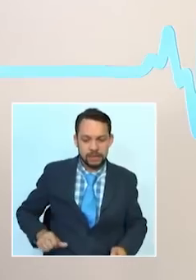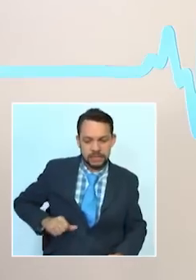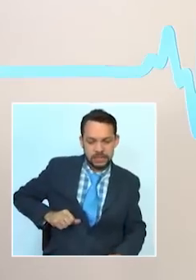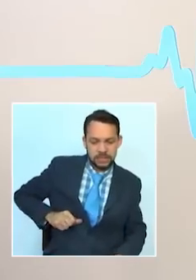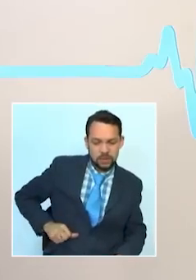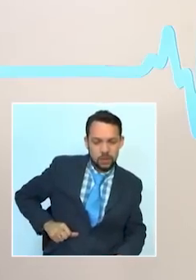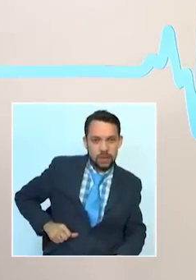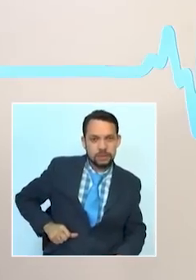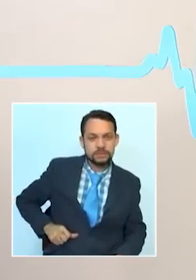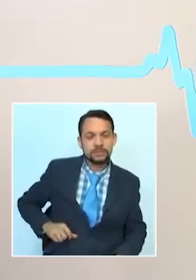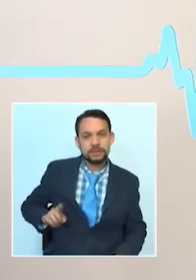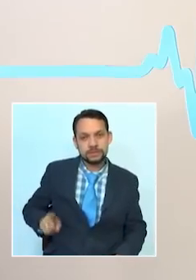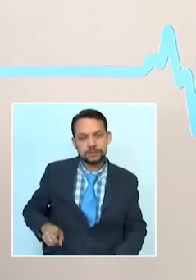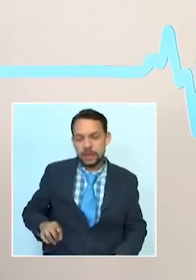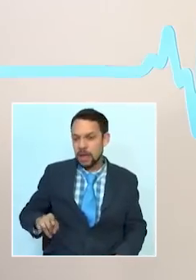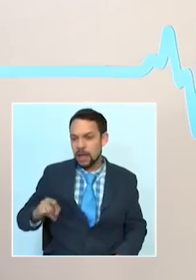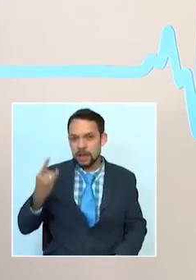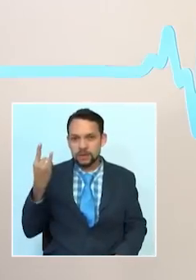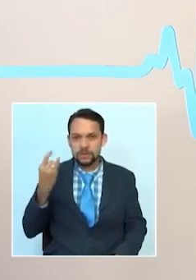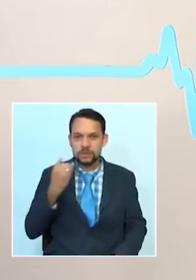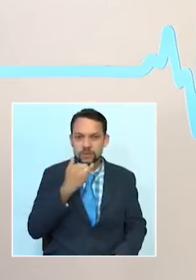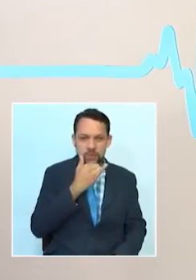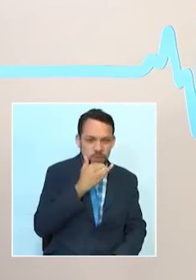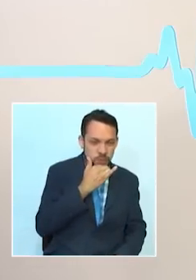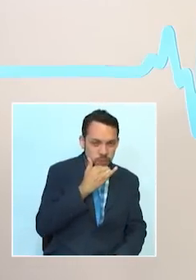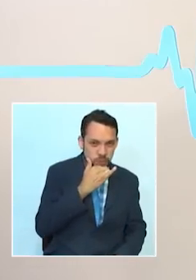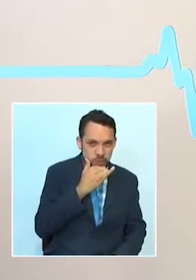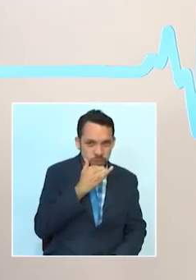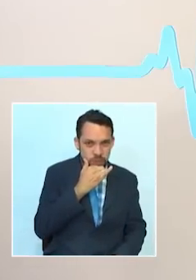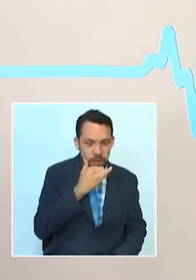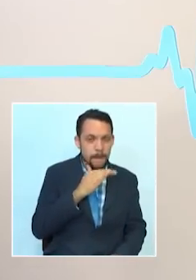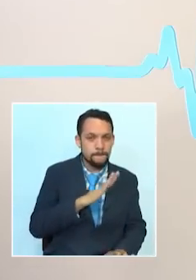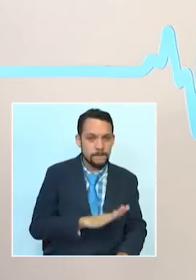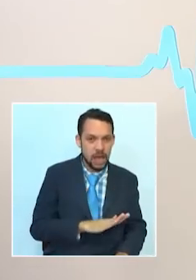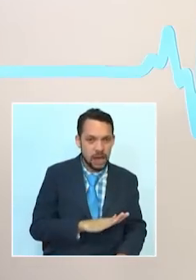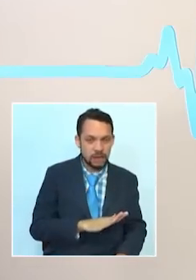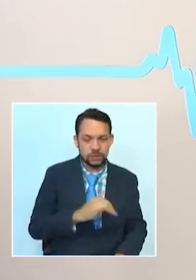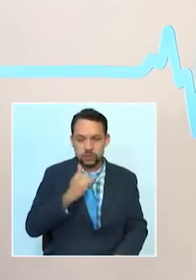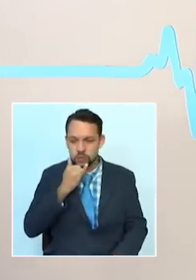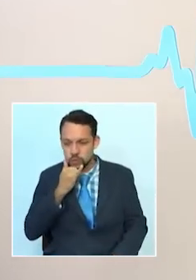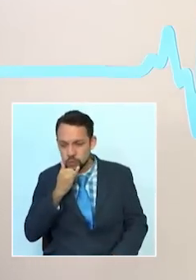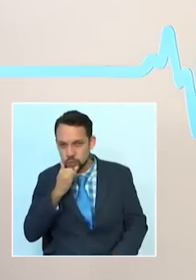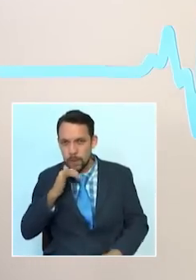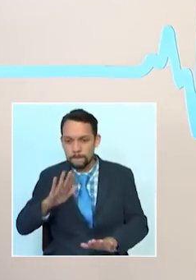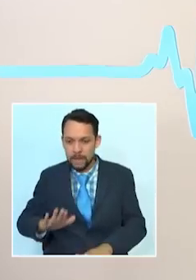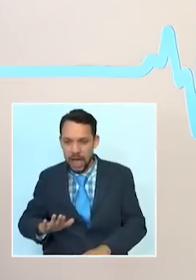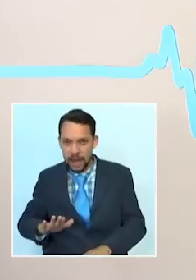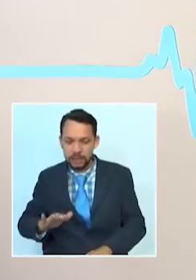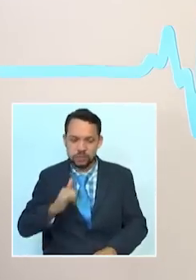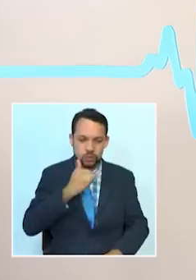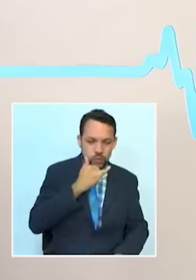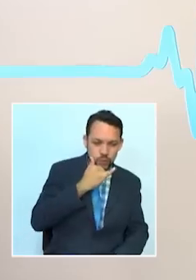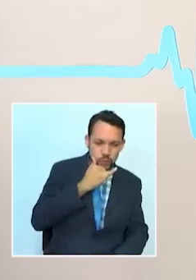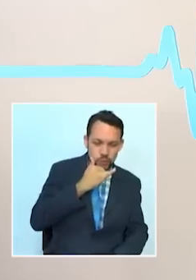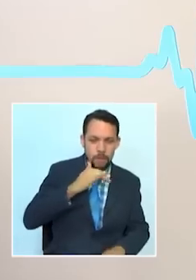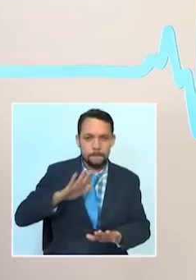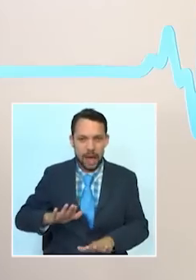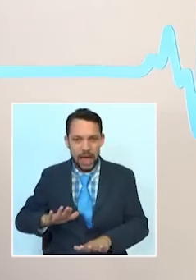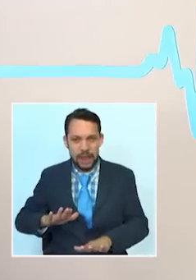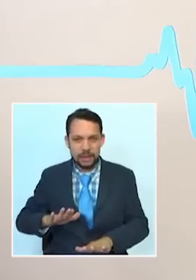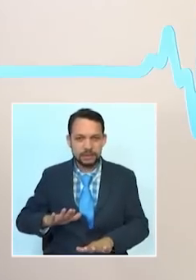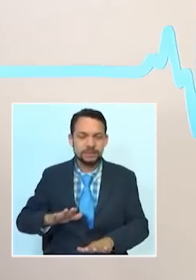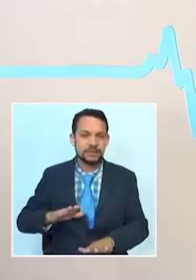le digo al paciente vea cuando usted vaya al baño y esté orinando orine suelte el chorro y apriete vuelva y suelte y